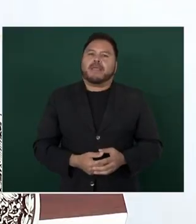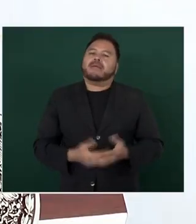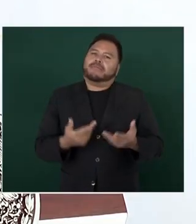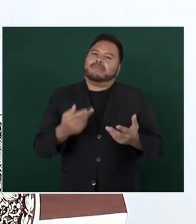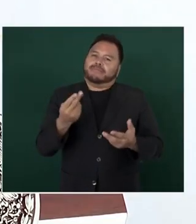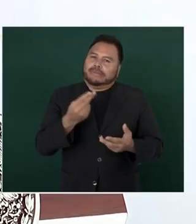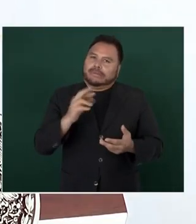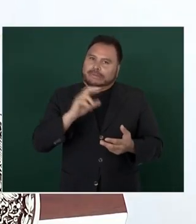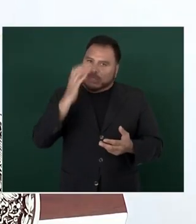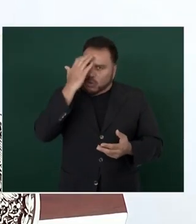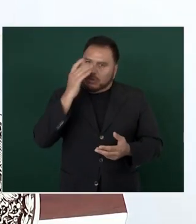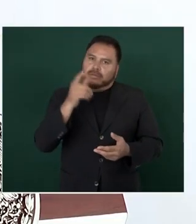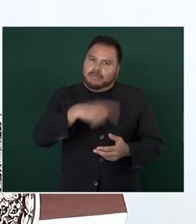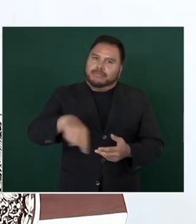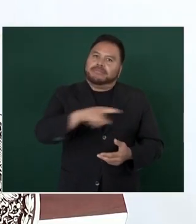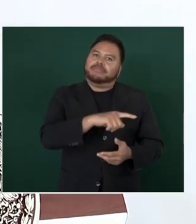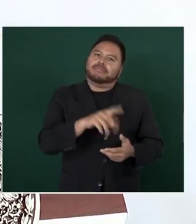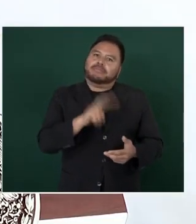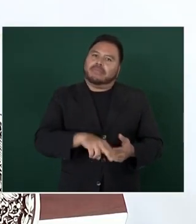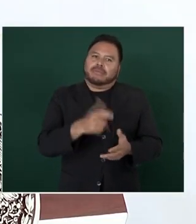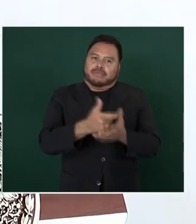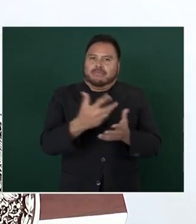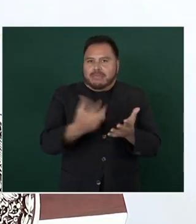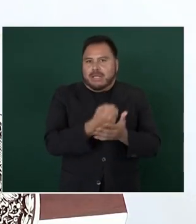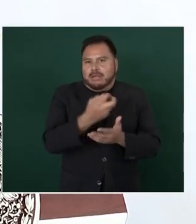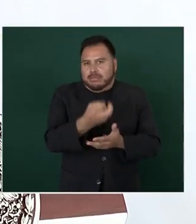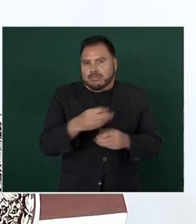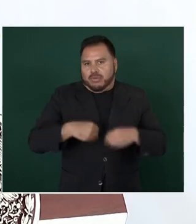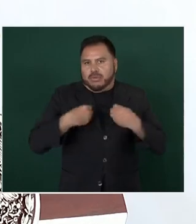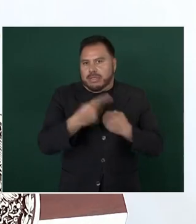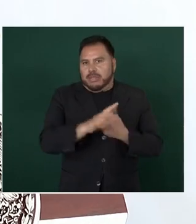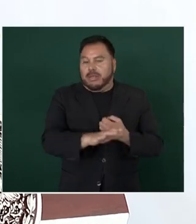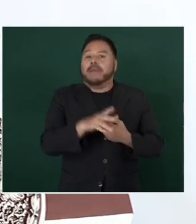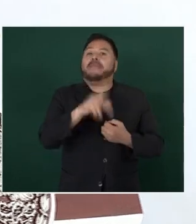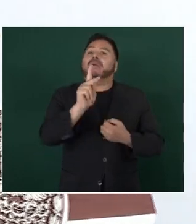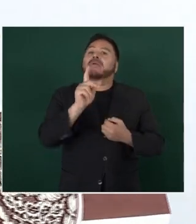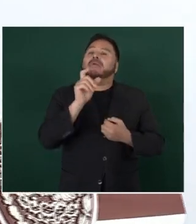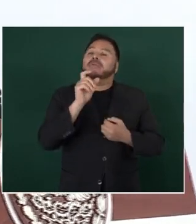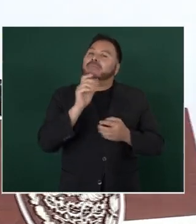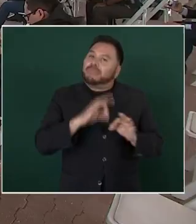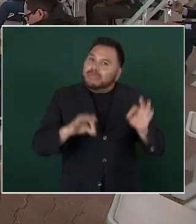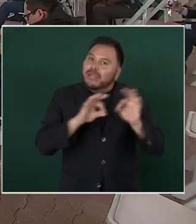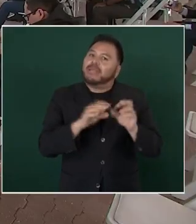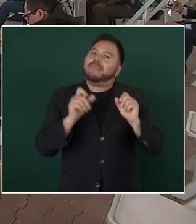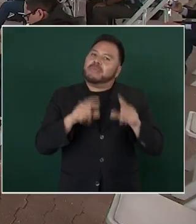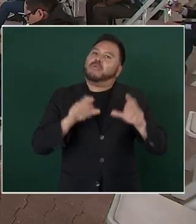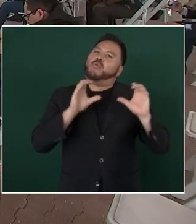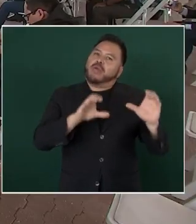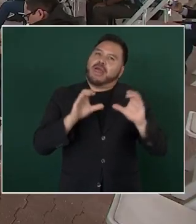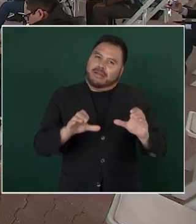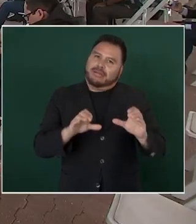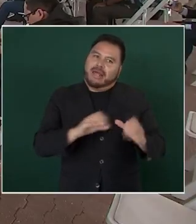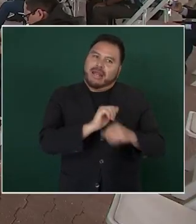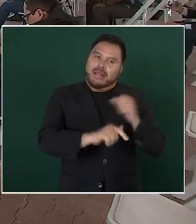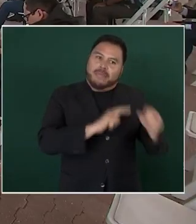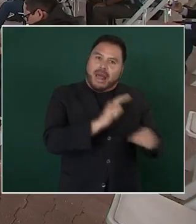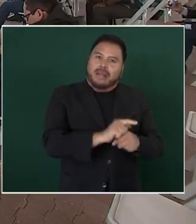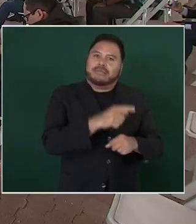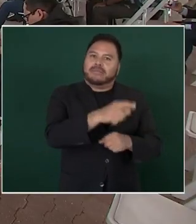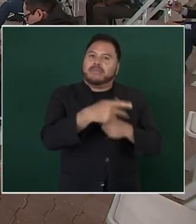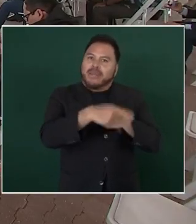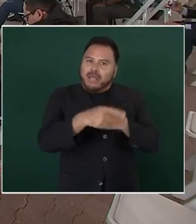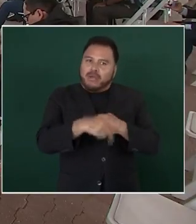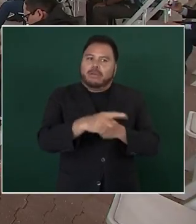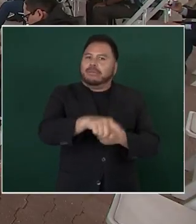Hay que reconocerles sus ingresos, pero al mismo tiempo hay que cuidar las especies en vías de